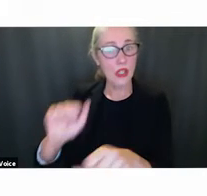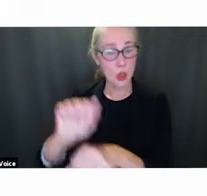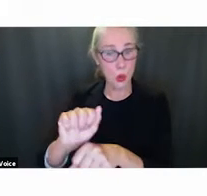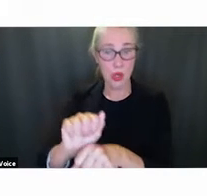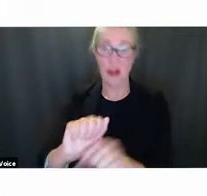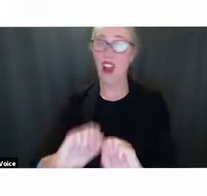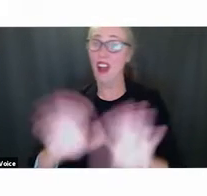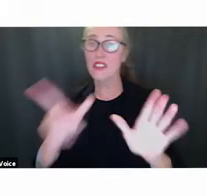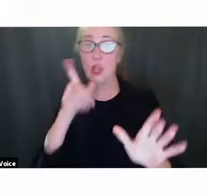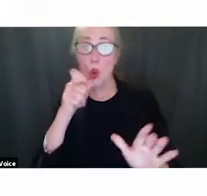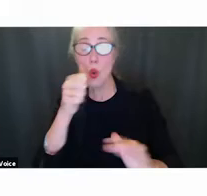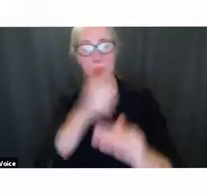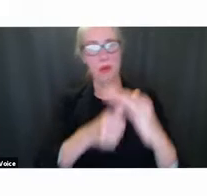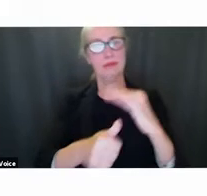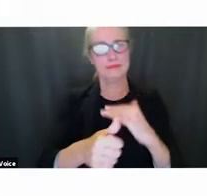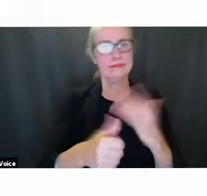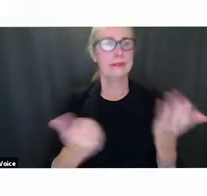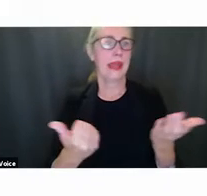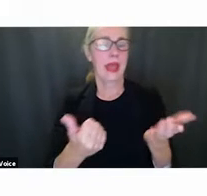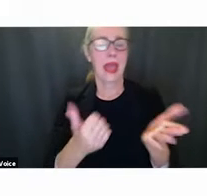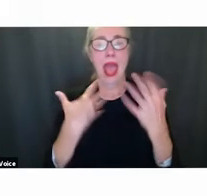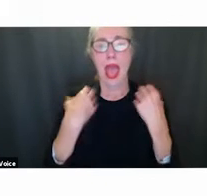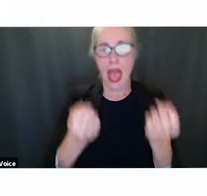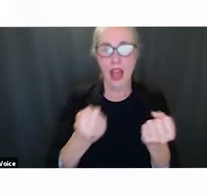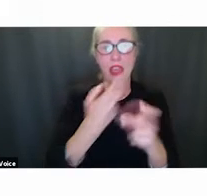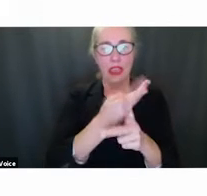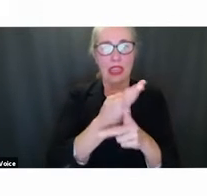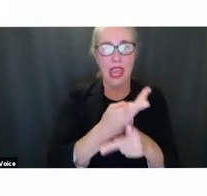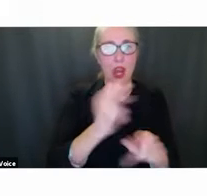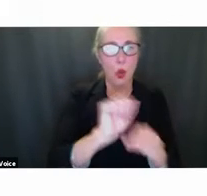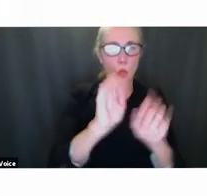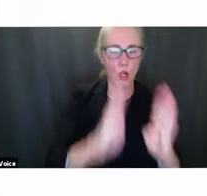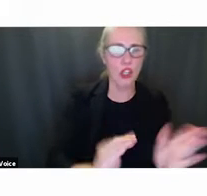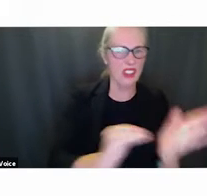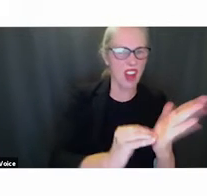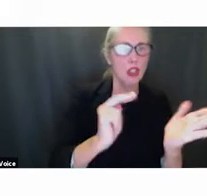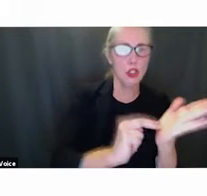tienen mayor riesgo de contraer COVID mientras están en el trabajo.